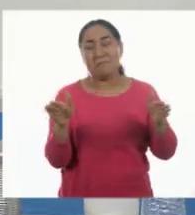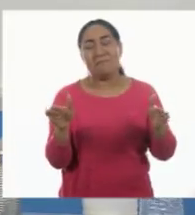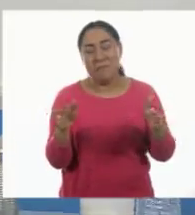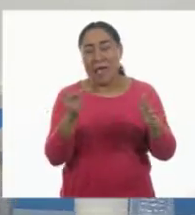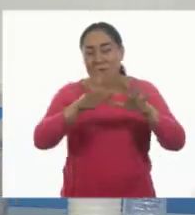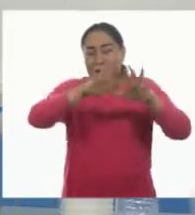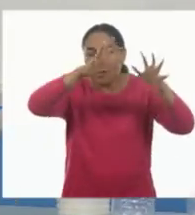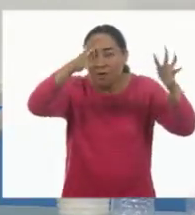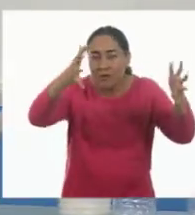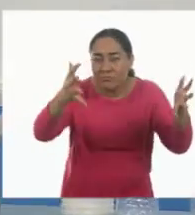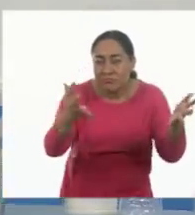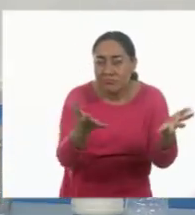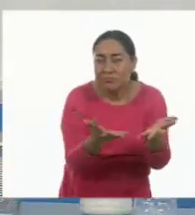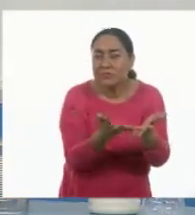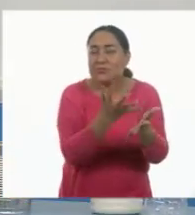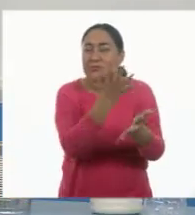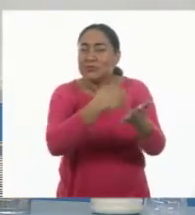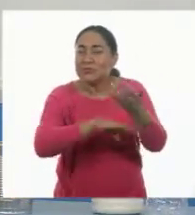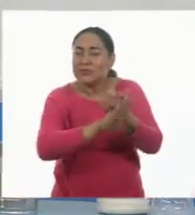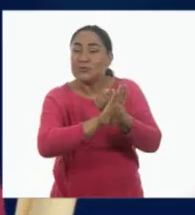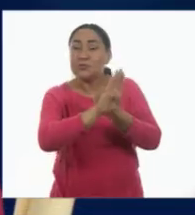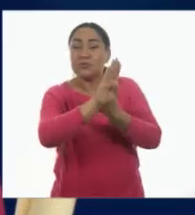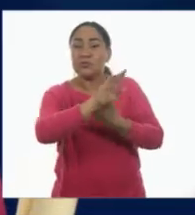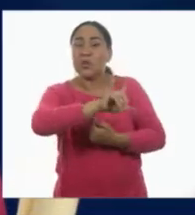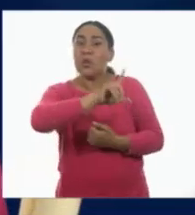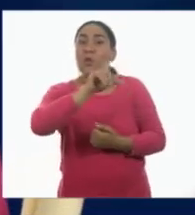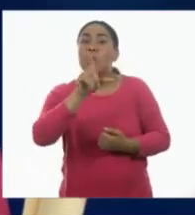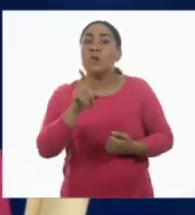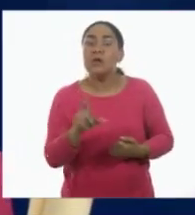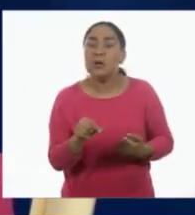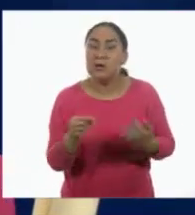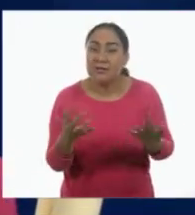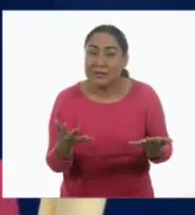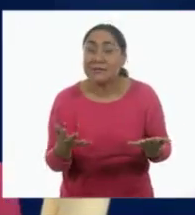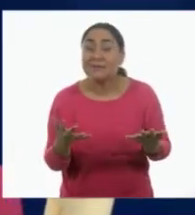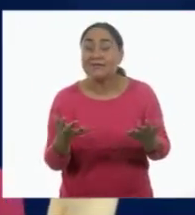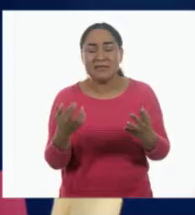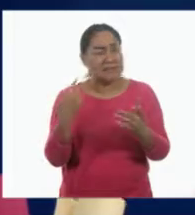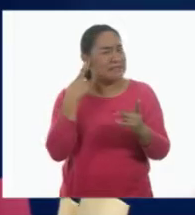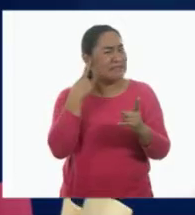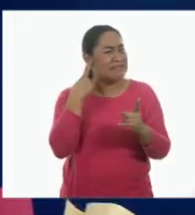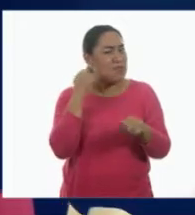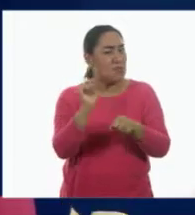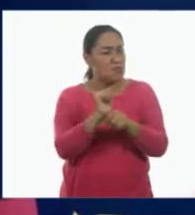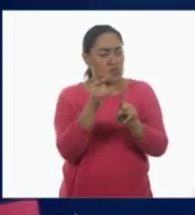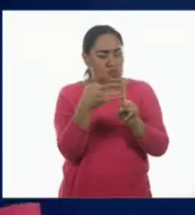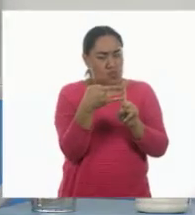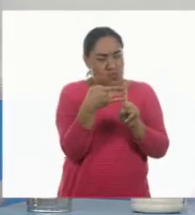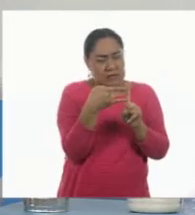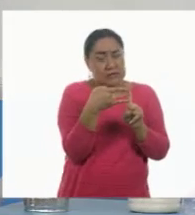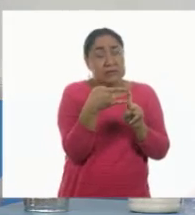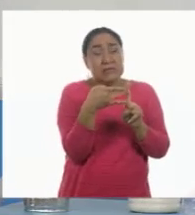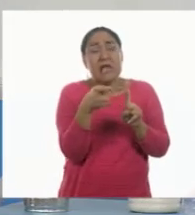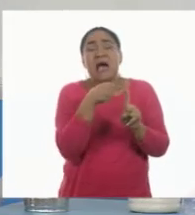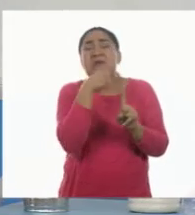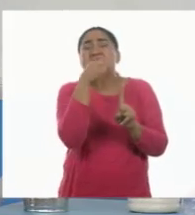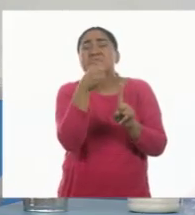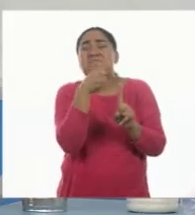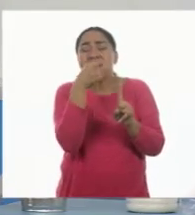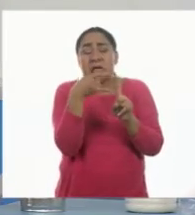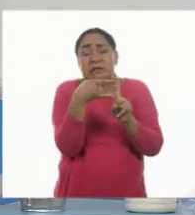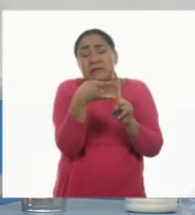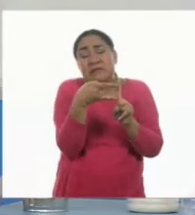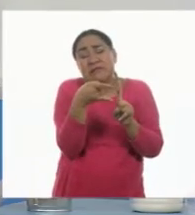oráculo. Y entonces, la puerta, pero rechinaba más fuerte la puerta porque era muy vieja.